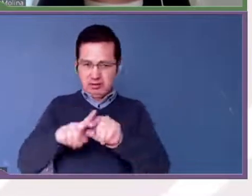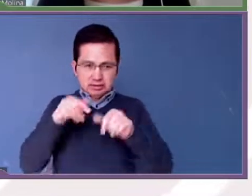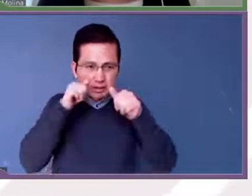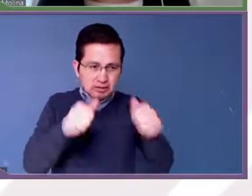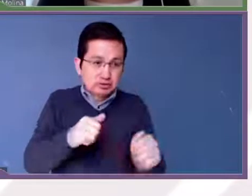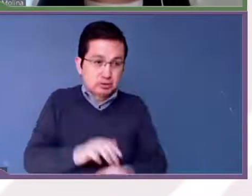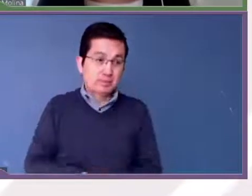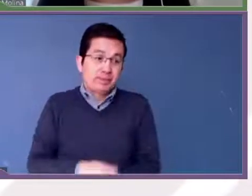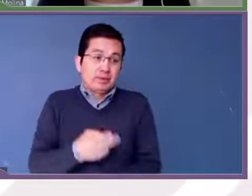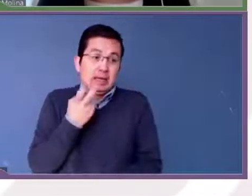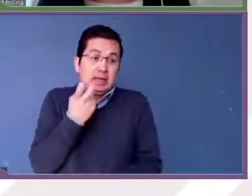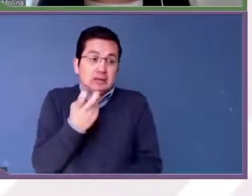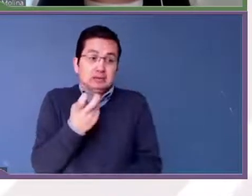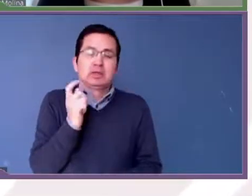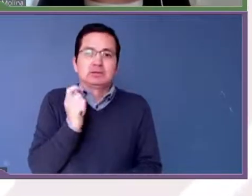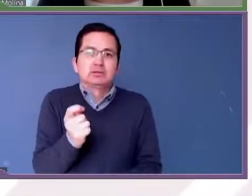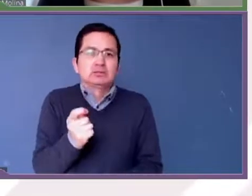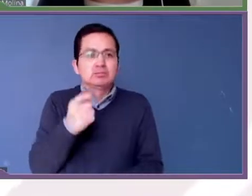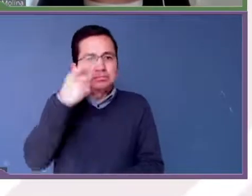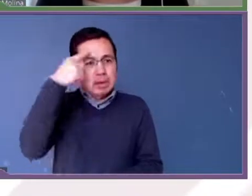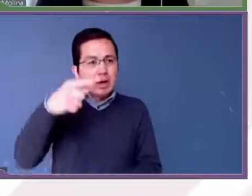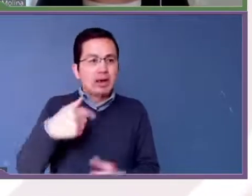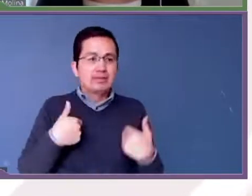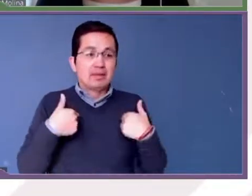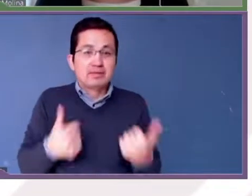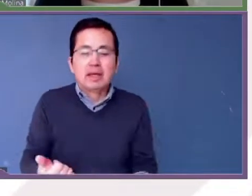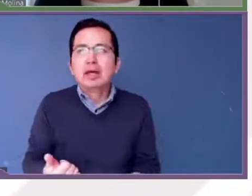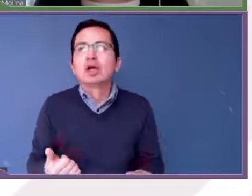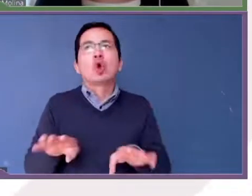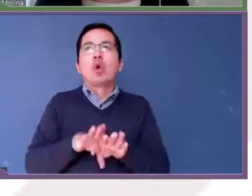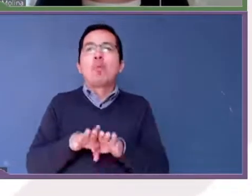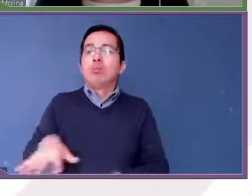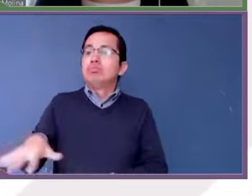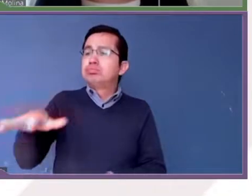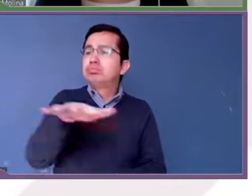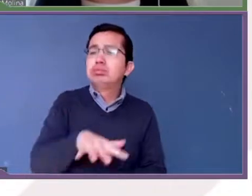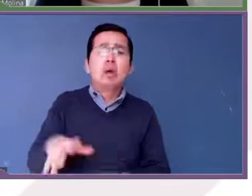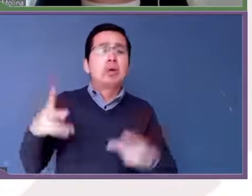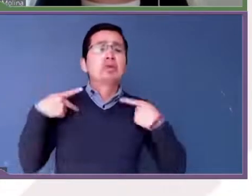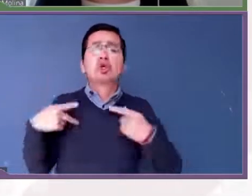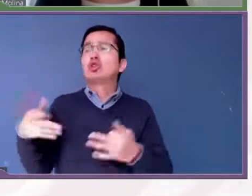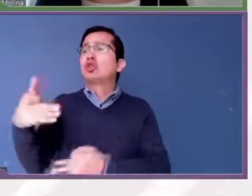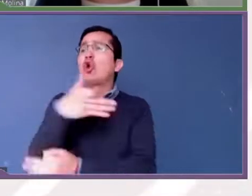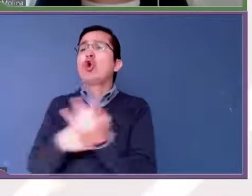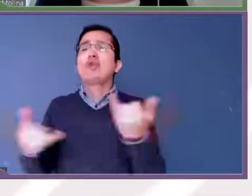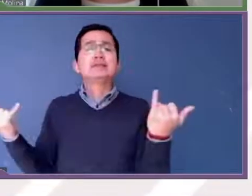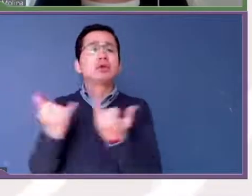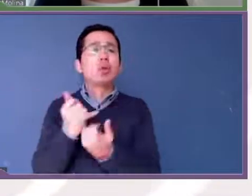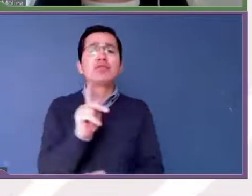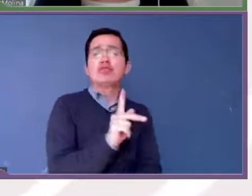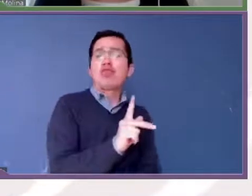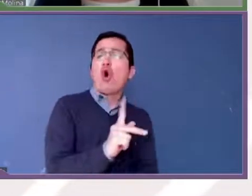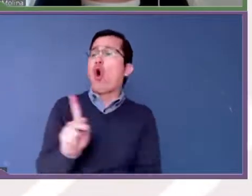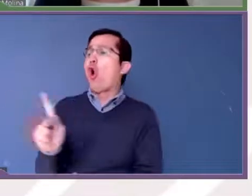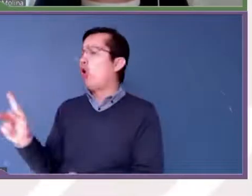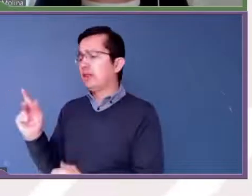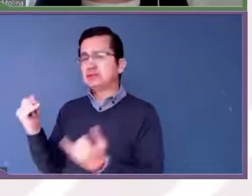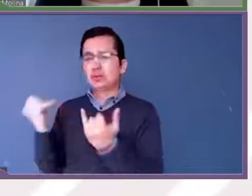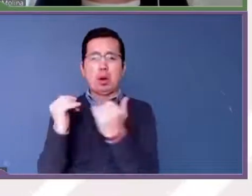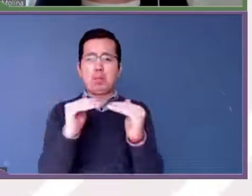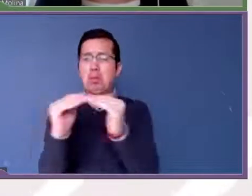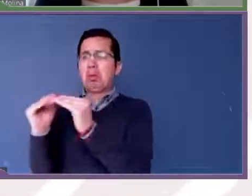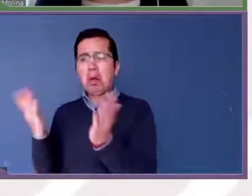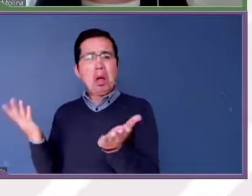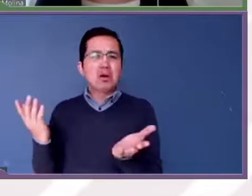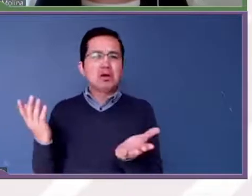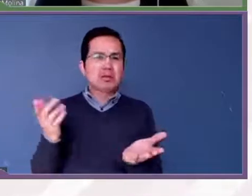entender que la segregación, la homogeneidad, la falta de diversidad en el sentido fuerte es un riesgo de